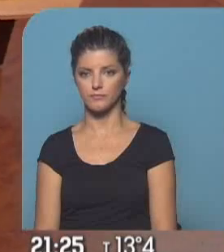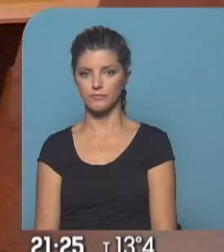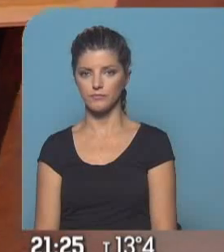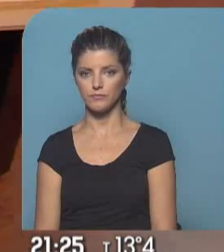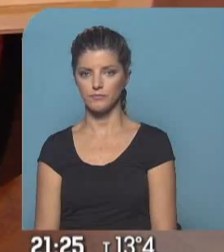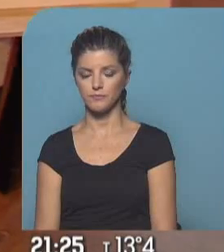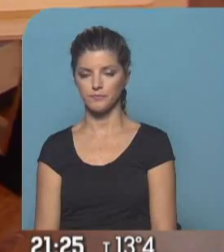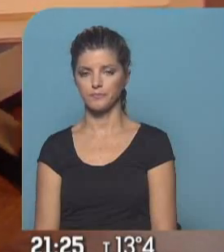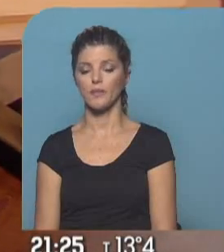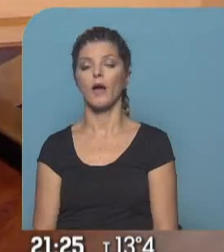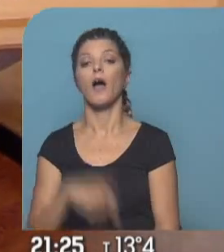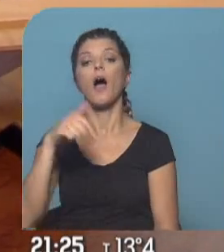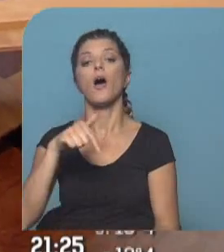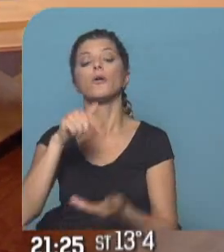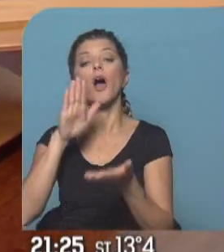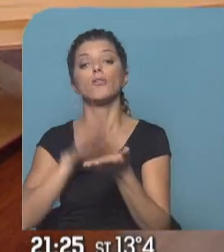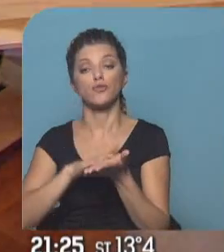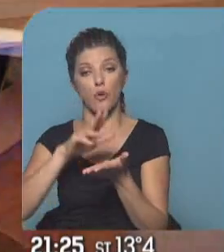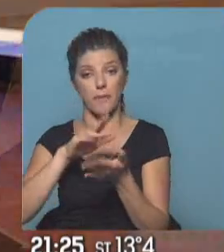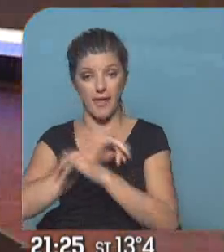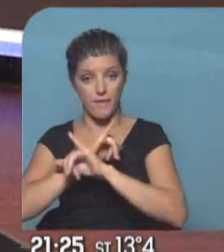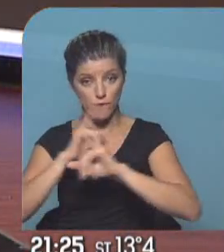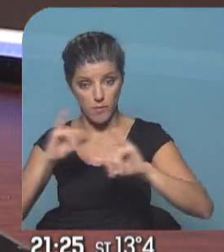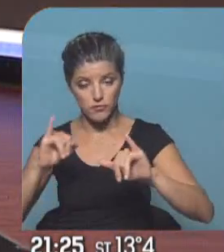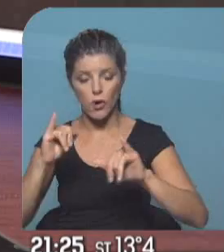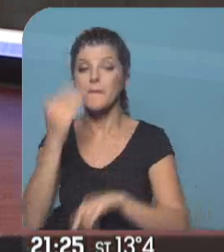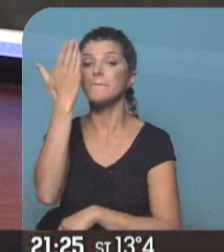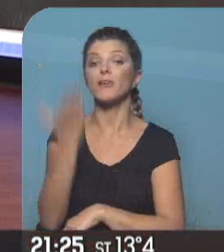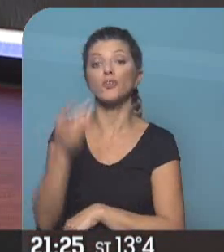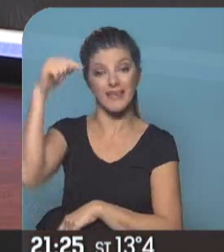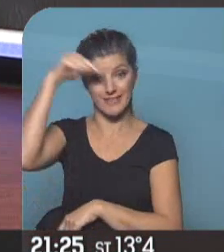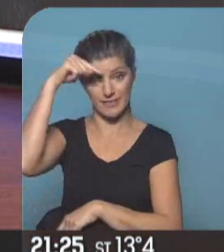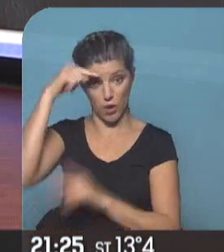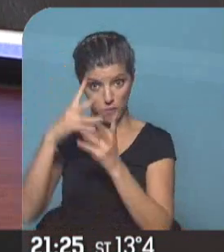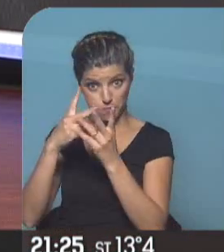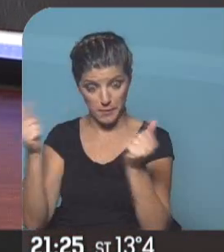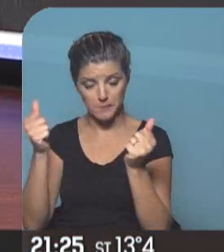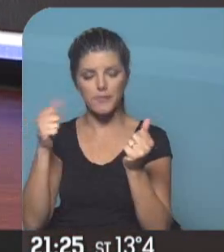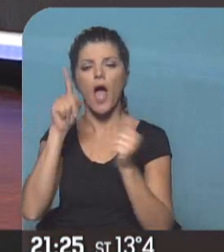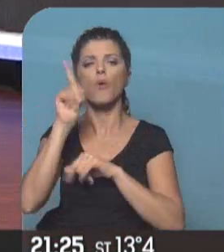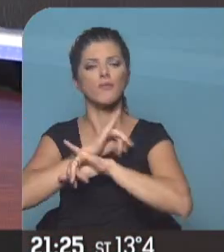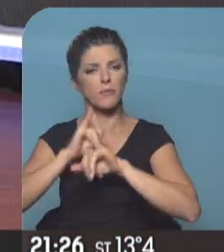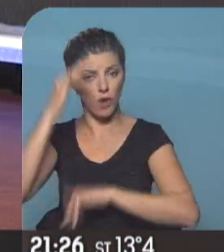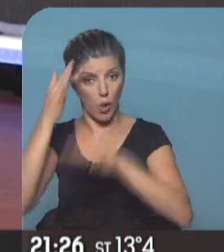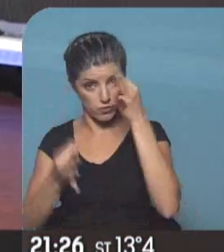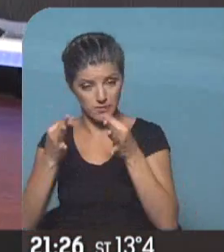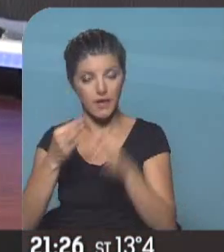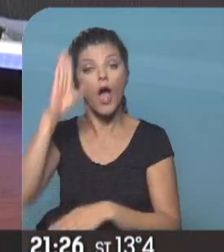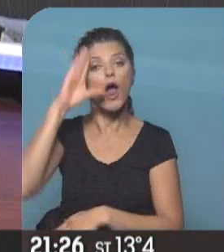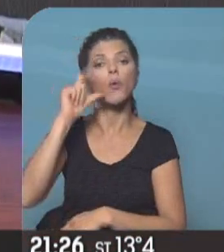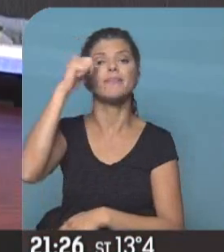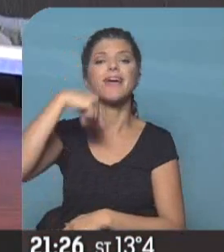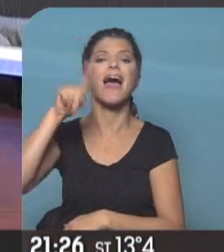Vamos ahora a las novedades en relación con la investigación sobre la desaparición de Santiago Maldonado. Hubo novedades judiciales porque el juez Canicoba Corral se